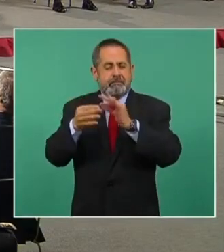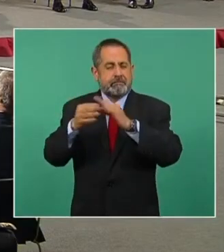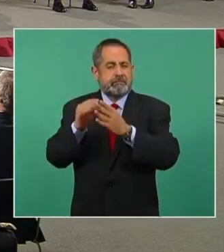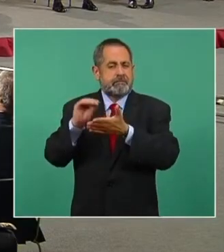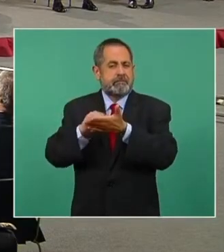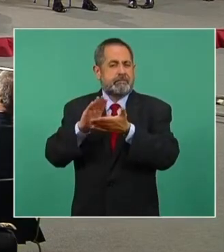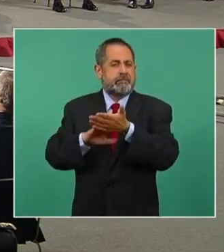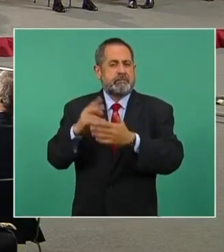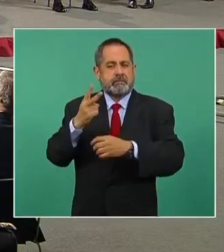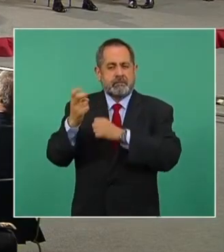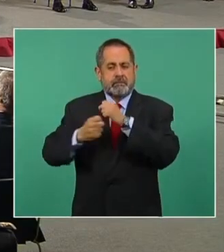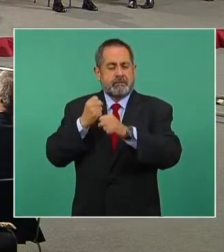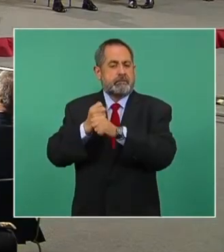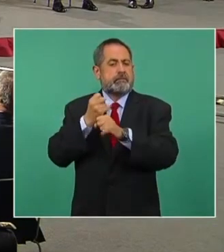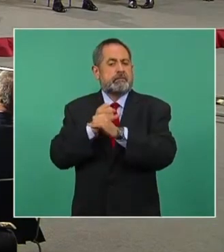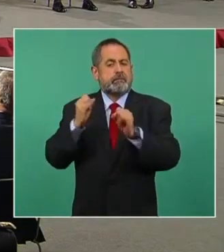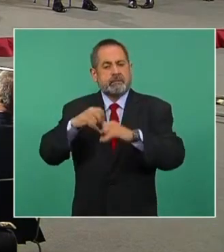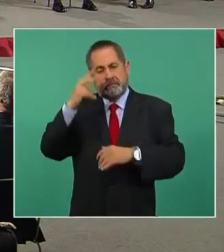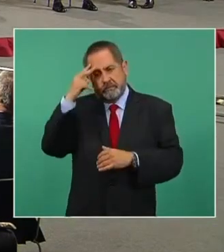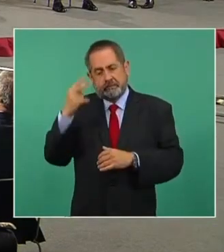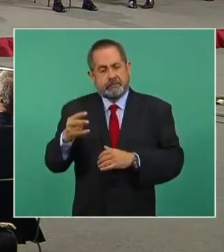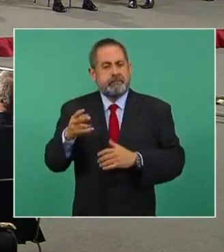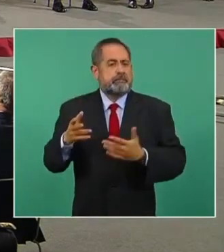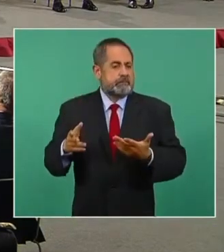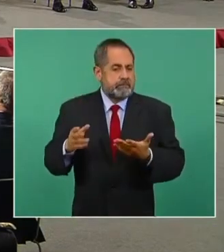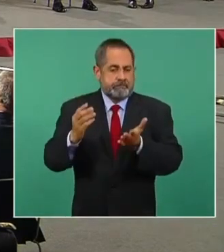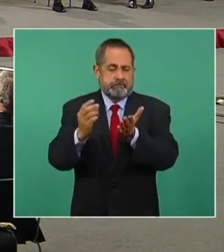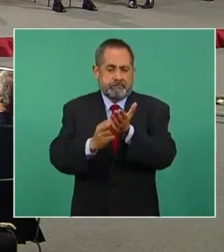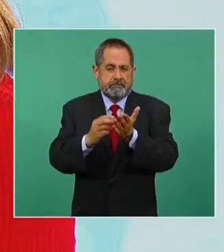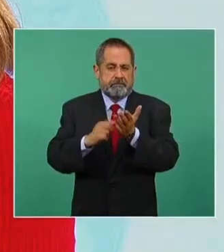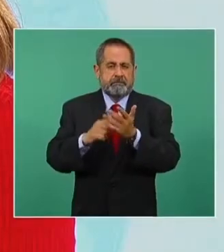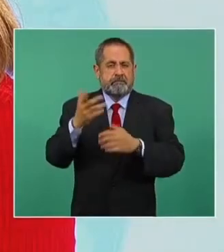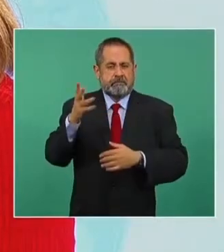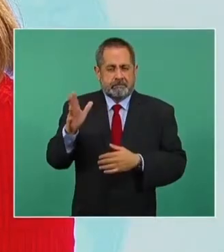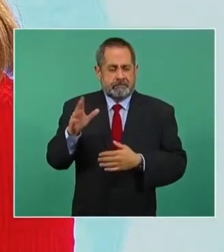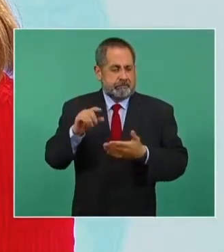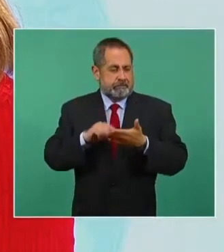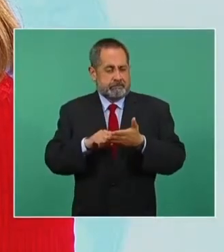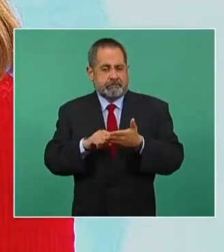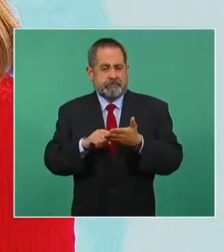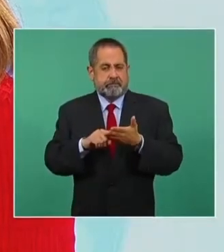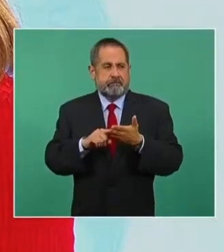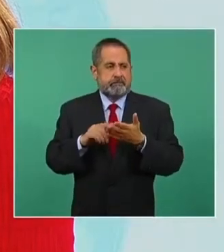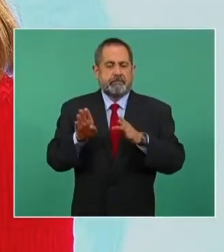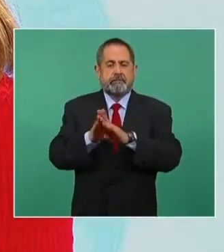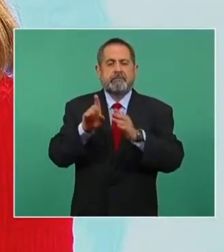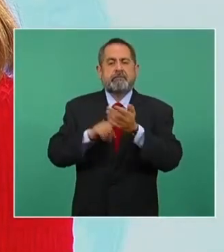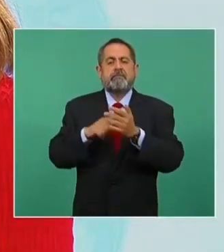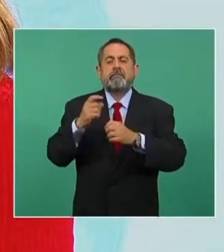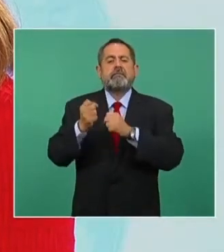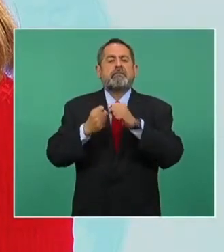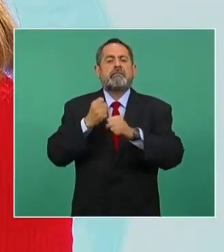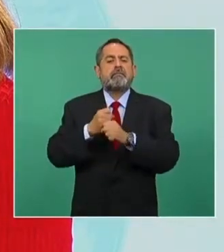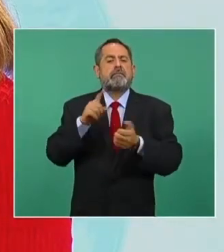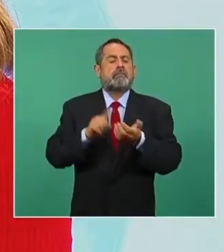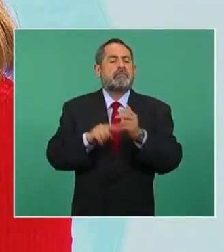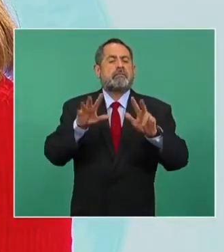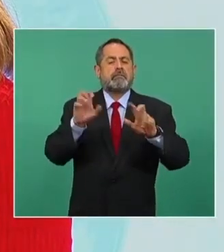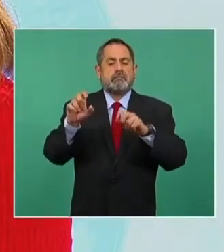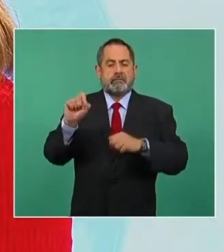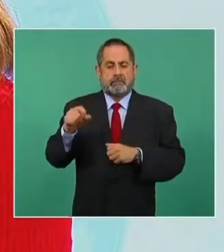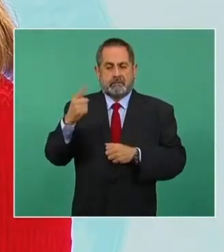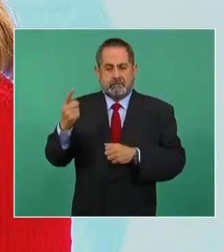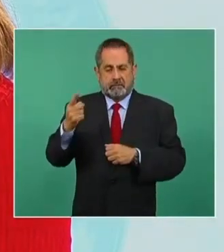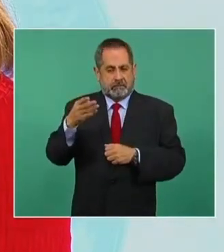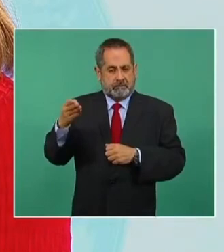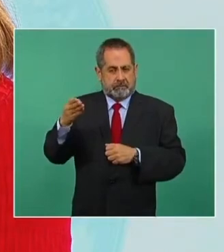leyenda Bicentenario de la Independencia Nacional, con la denominación de 10 en el exergo y el año 1821 a